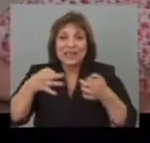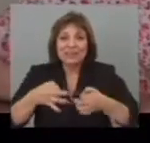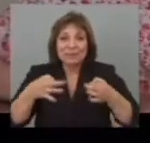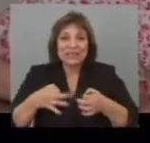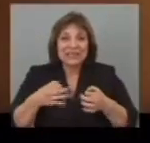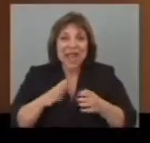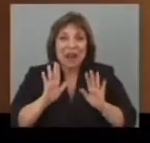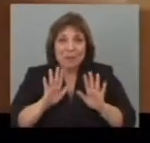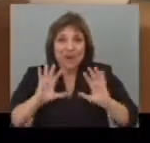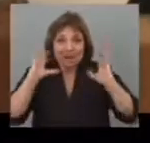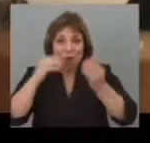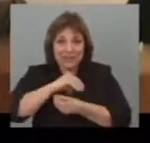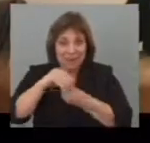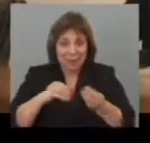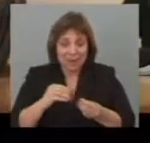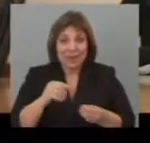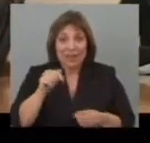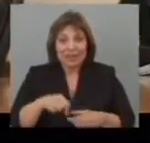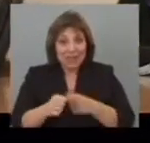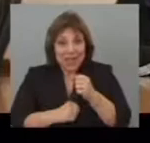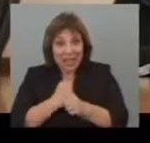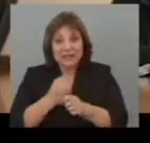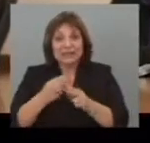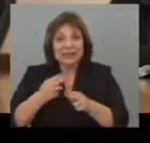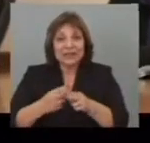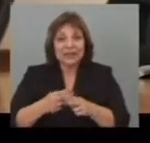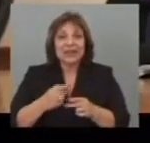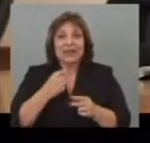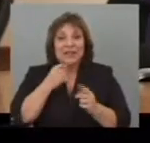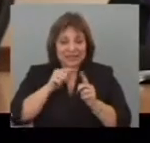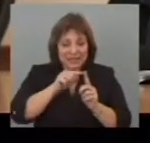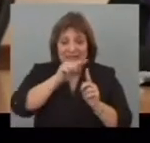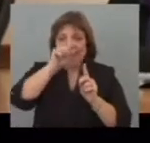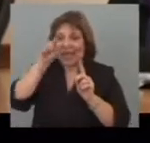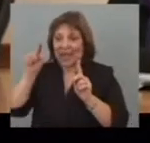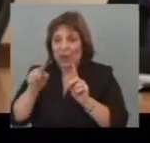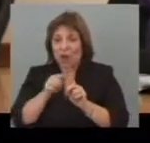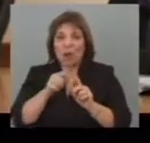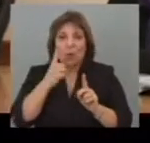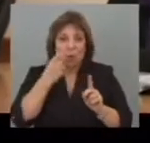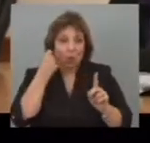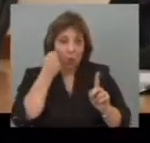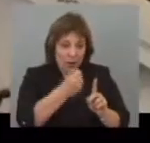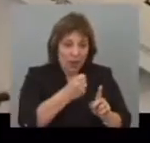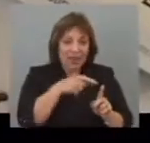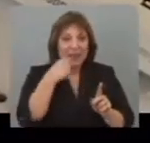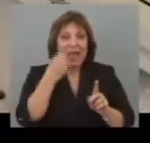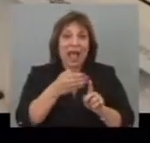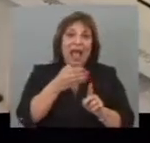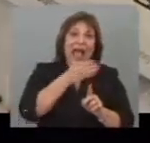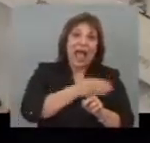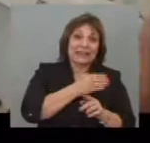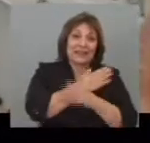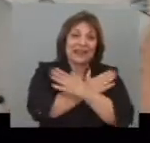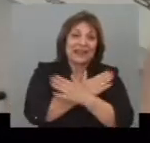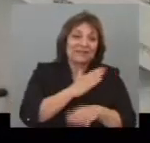violencia doméstica. Durante estos años sucede lo que se llaman ciclos de violencia. Luego de una agresión hay una reconciliación previa a otra